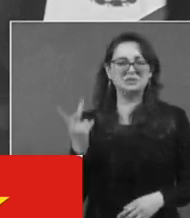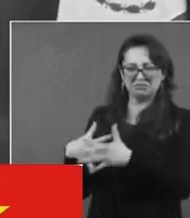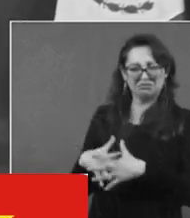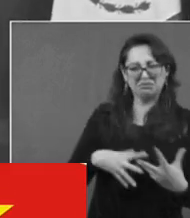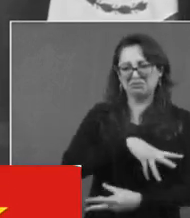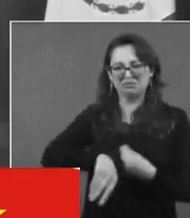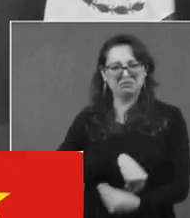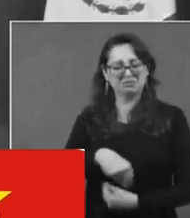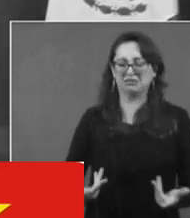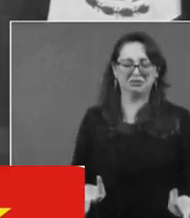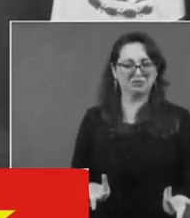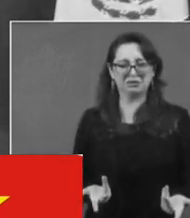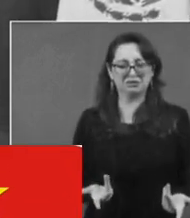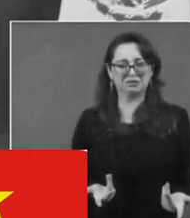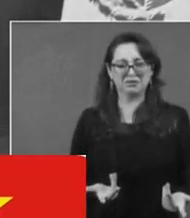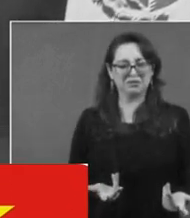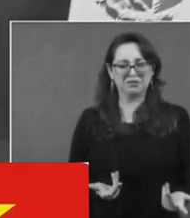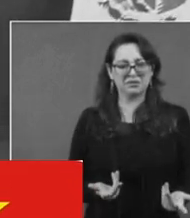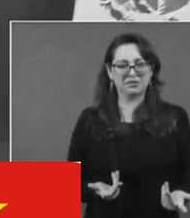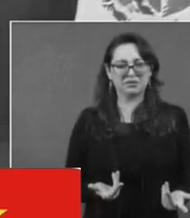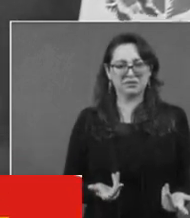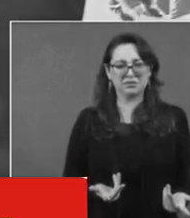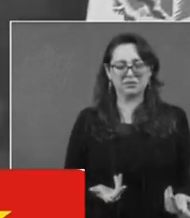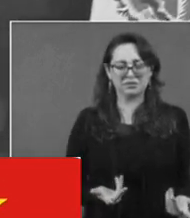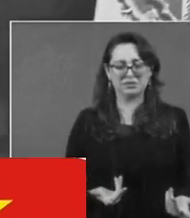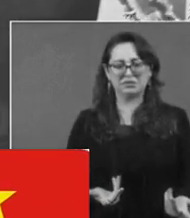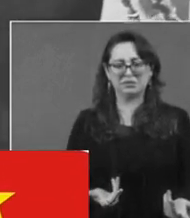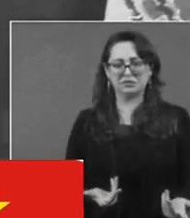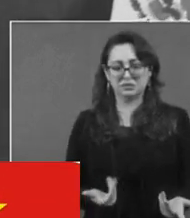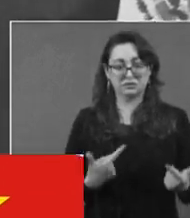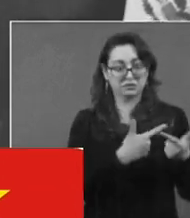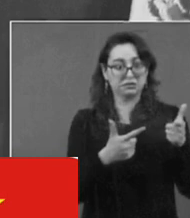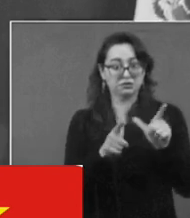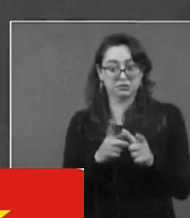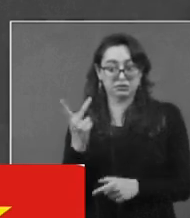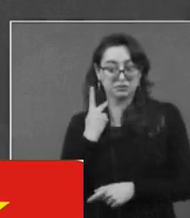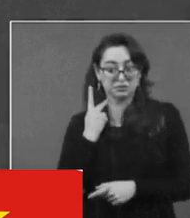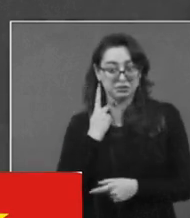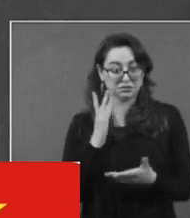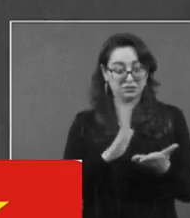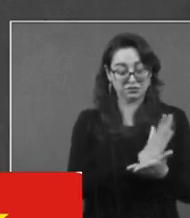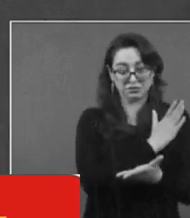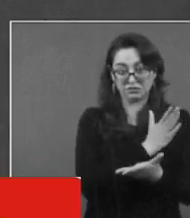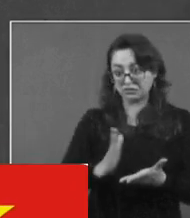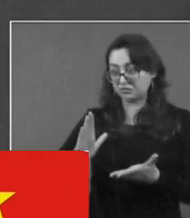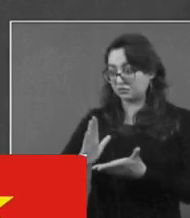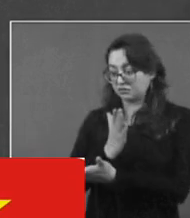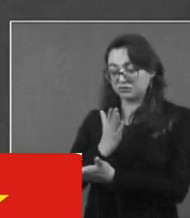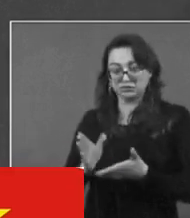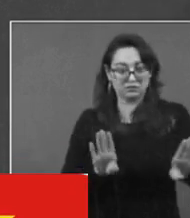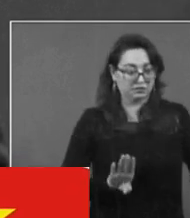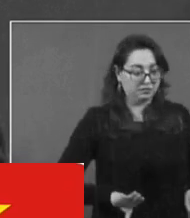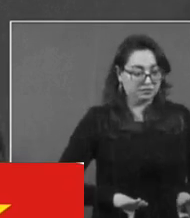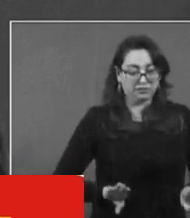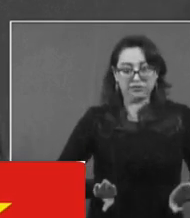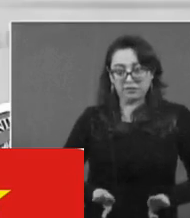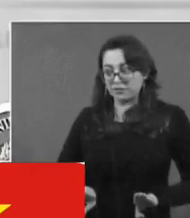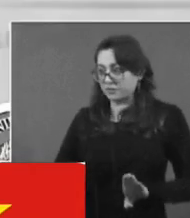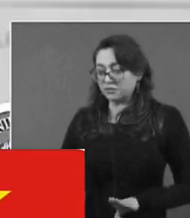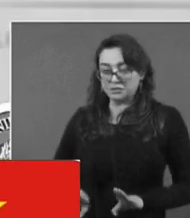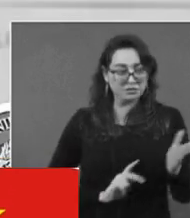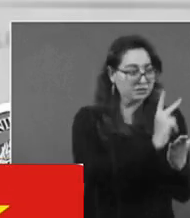política. Que no cada partido tiene principios. Que no cada partido tiene su programa de acción.